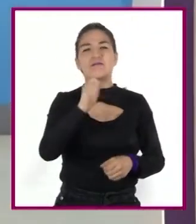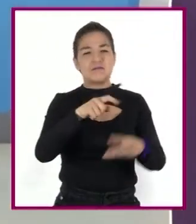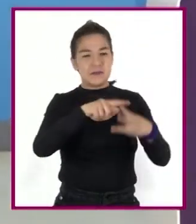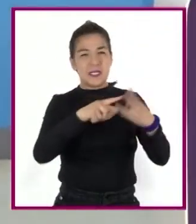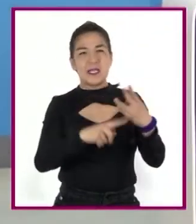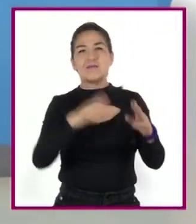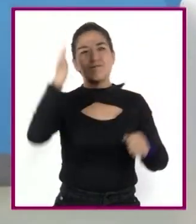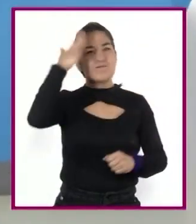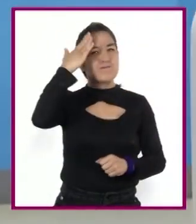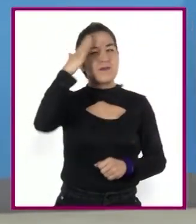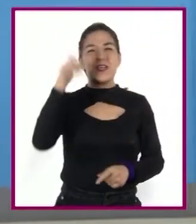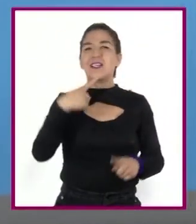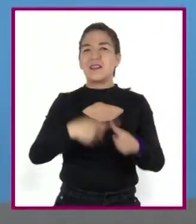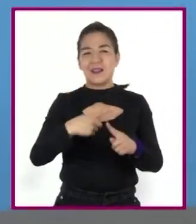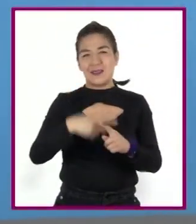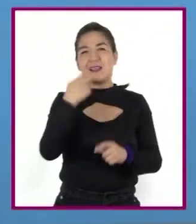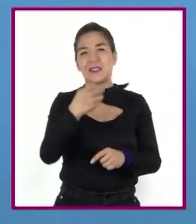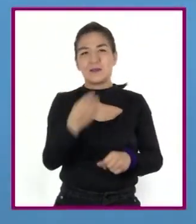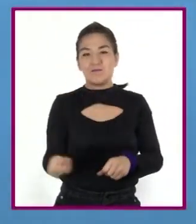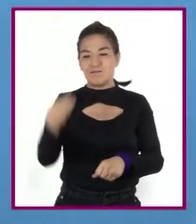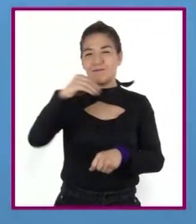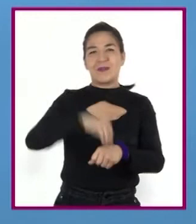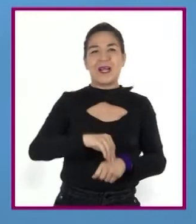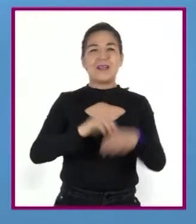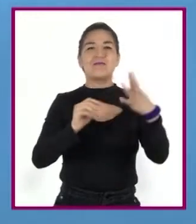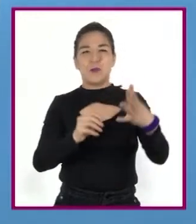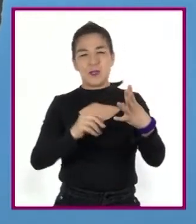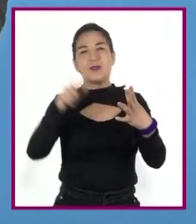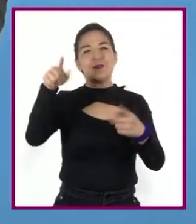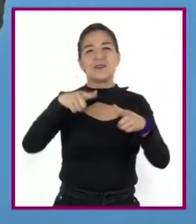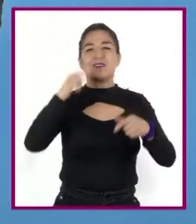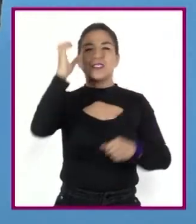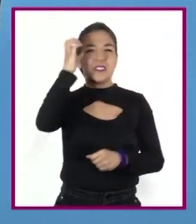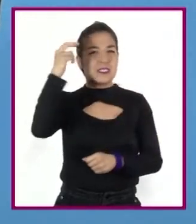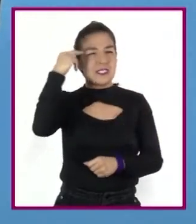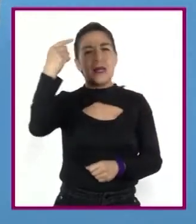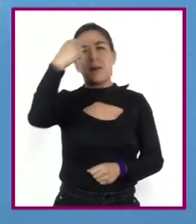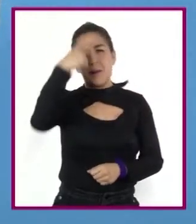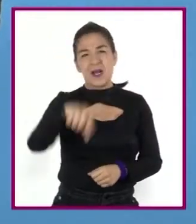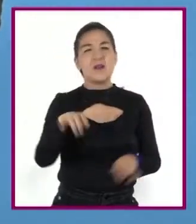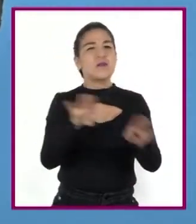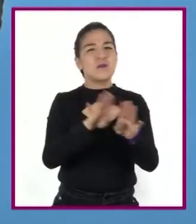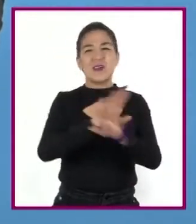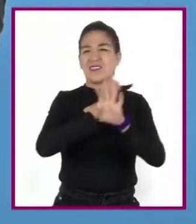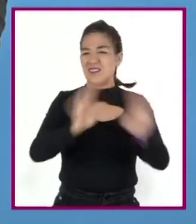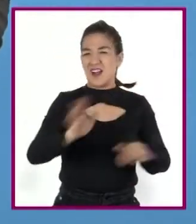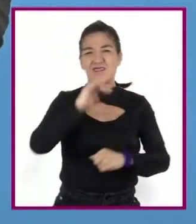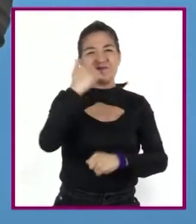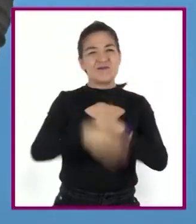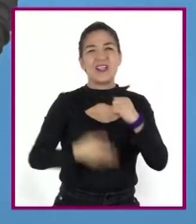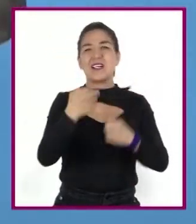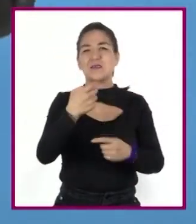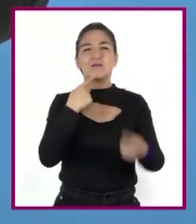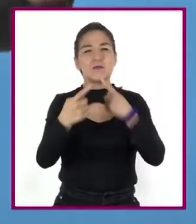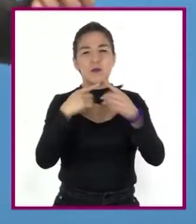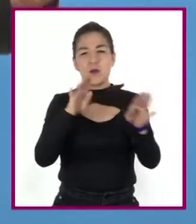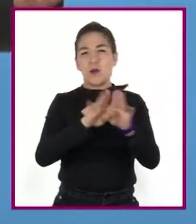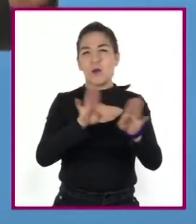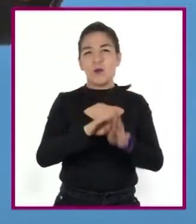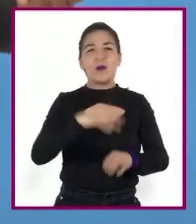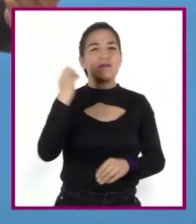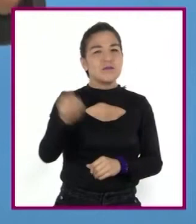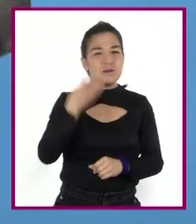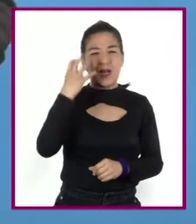principales potencias, a las que se agregó China, con la facultad de vetar las resoluciones de la Asamblea General en las que